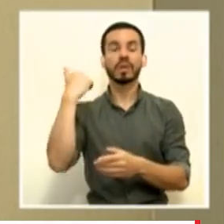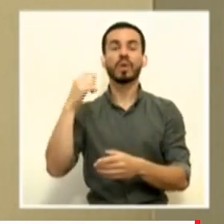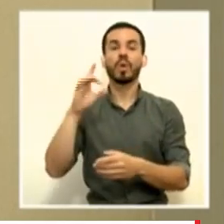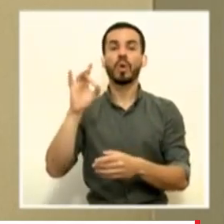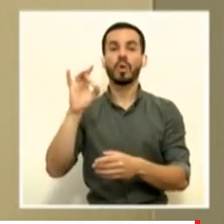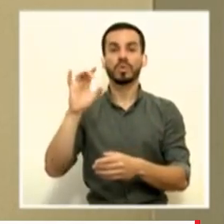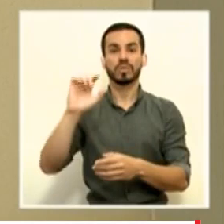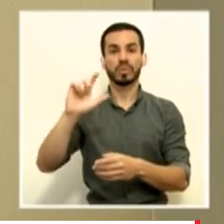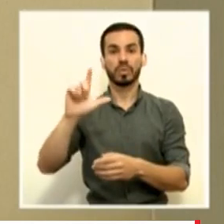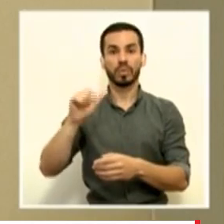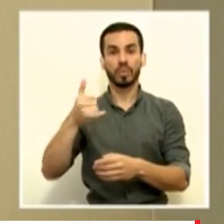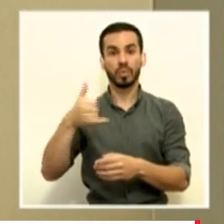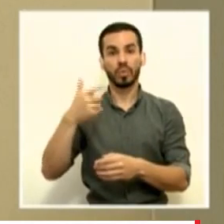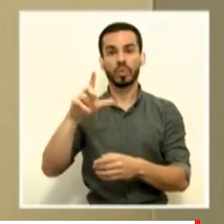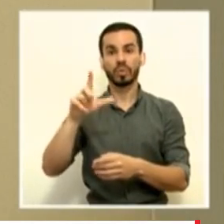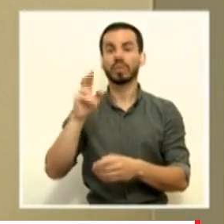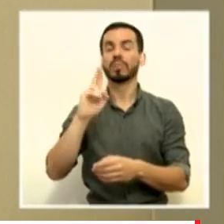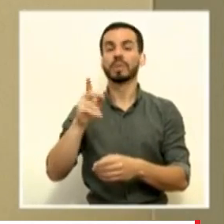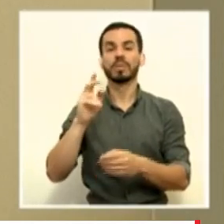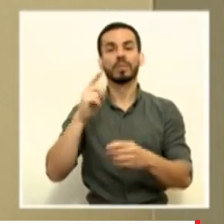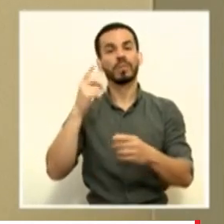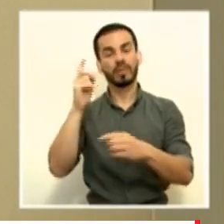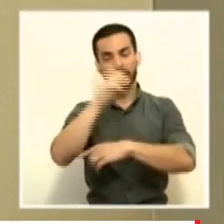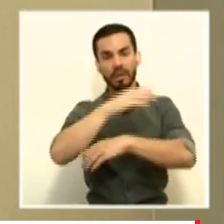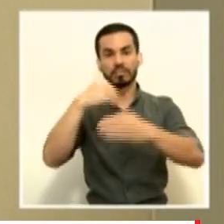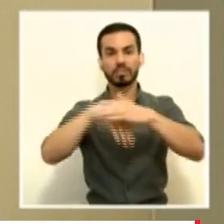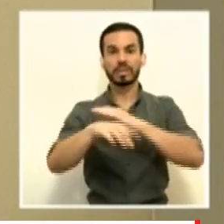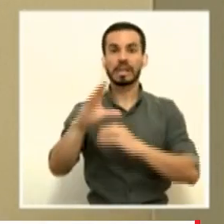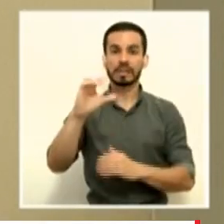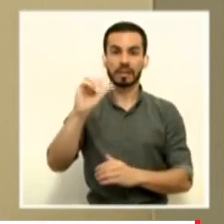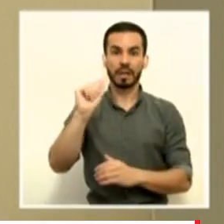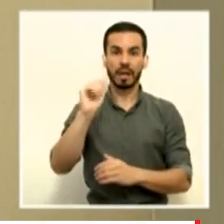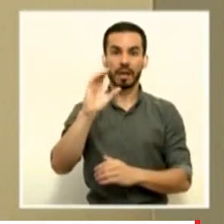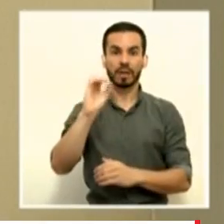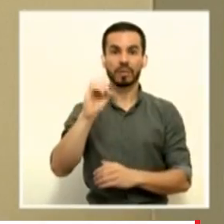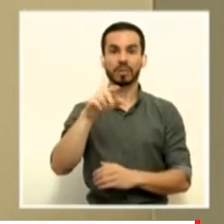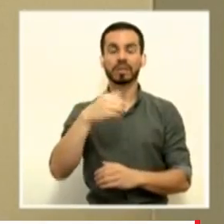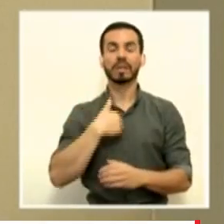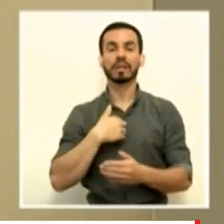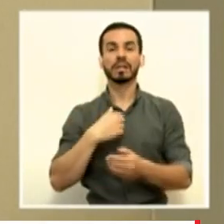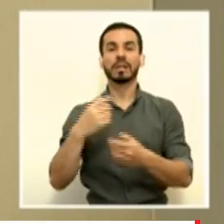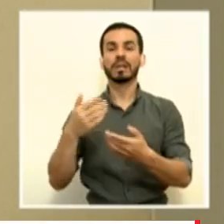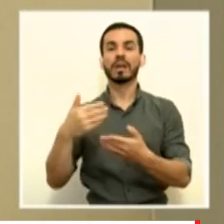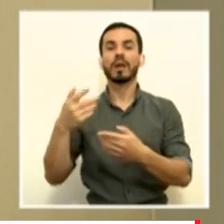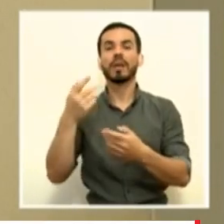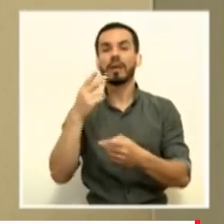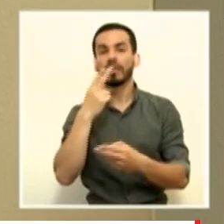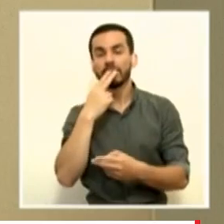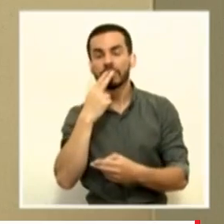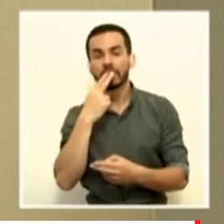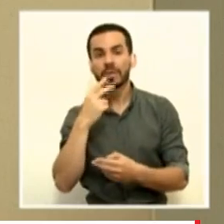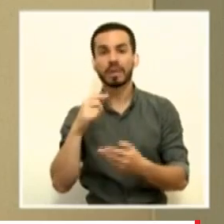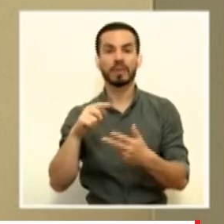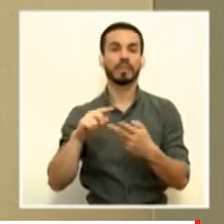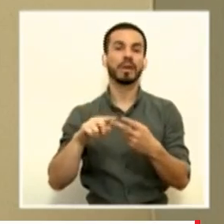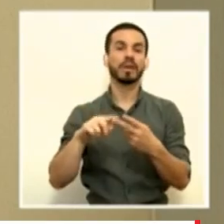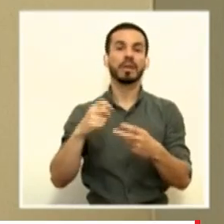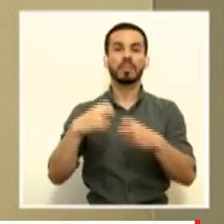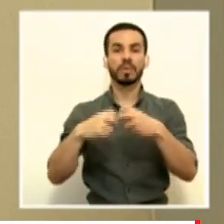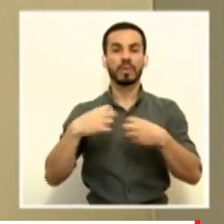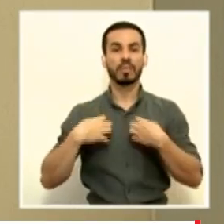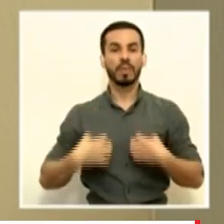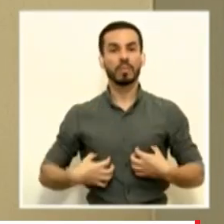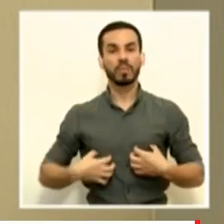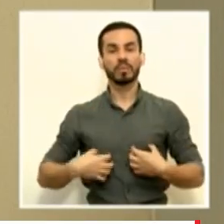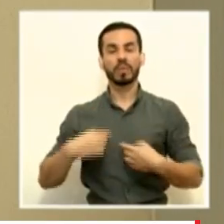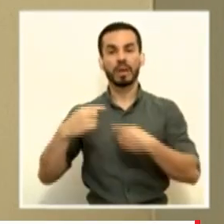julio, mismo día que fue hospitalizado en SEACO. Además de la edad, tenía factores de riesgo de tabaquismo y un problema pulmonar